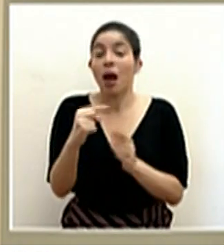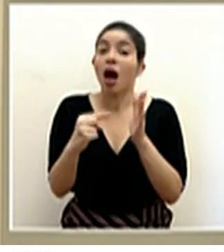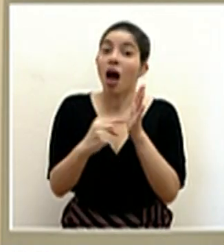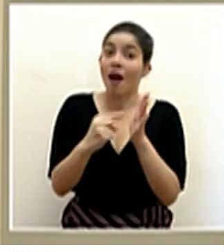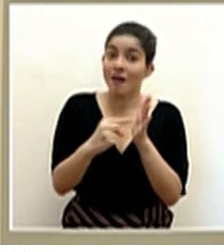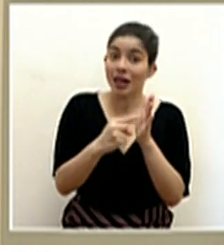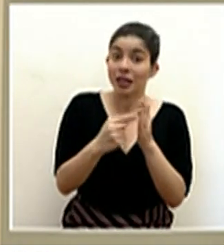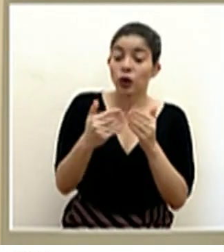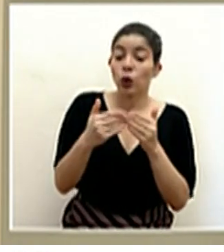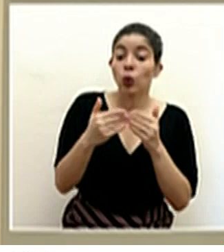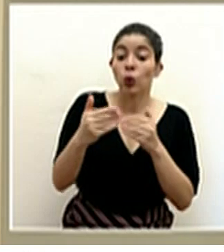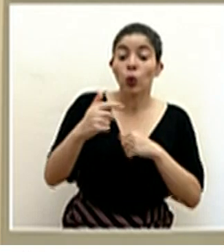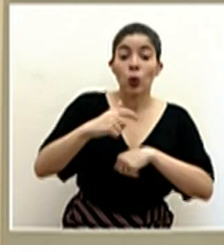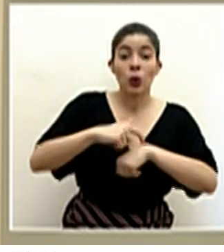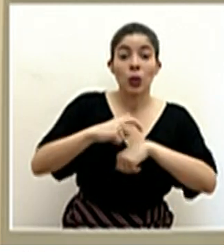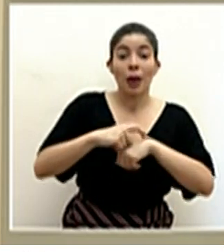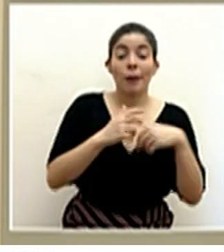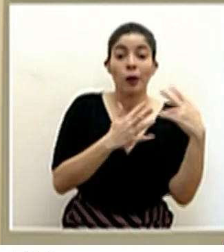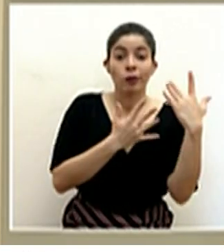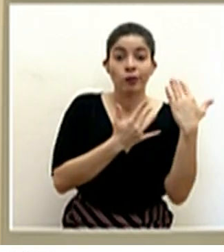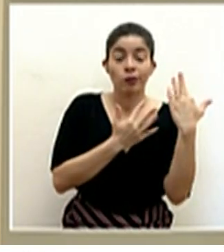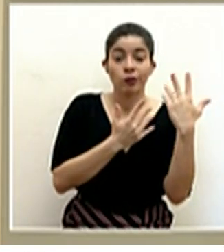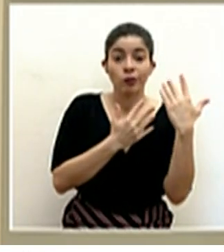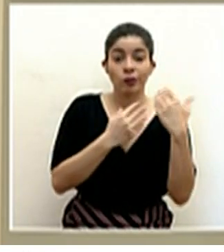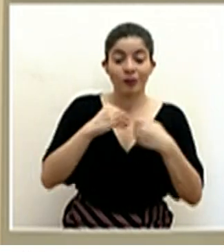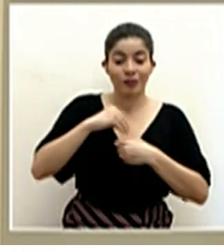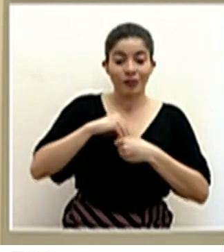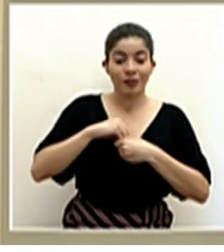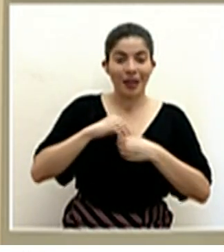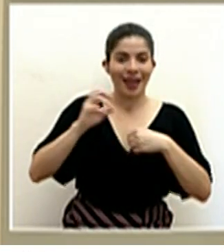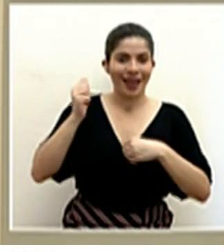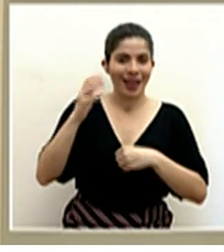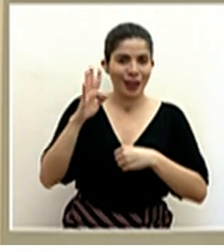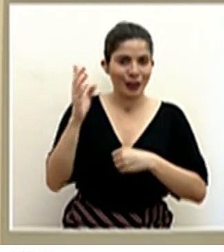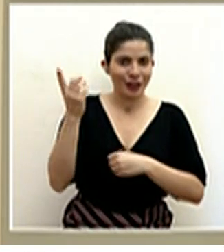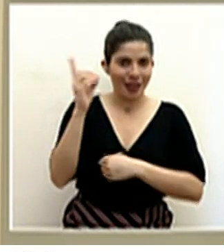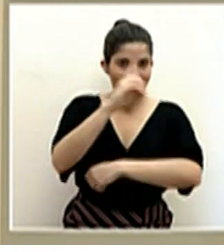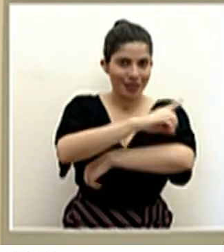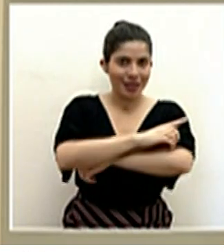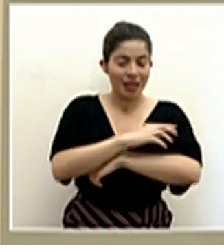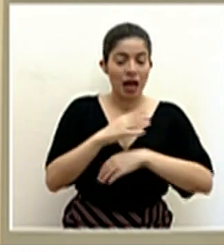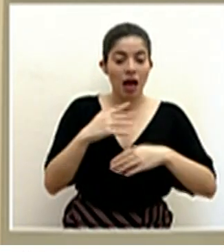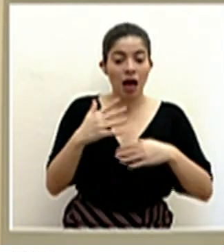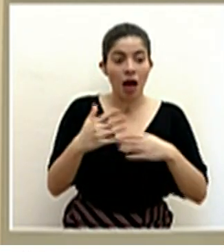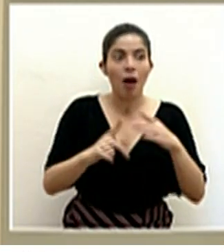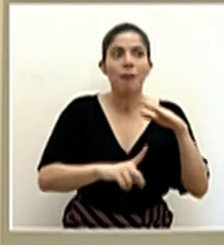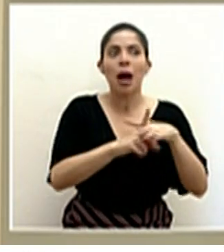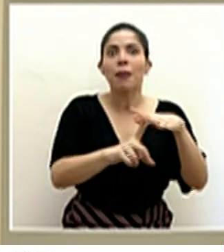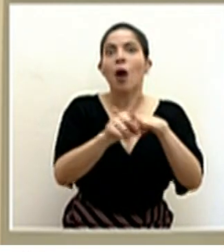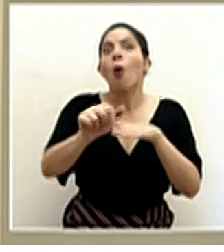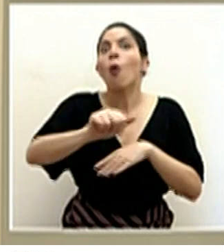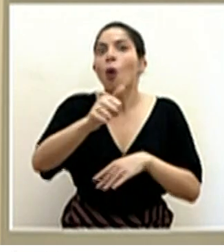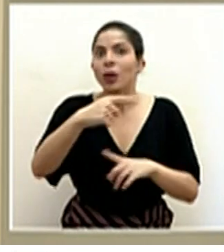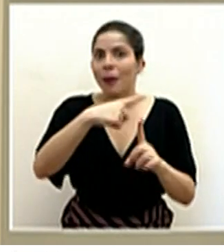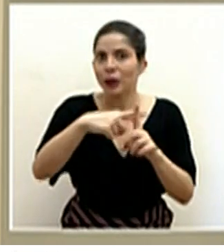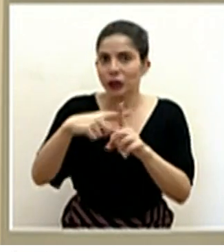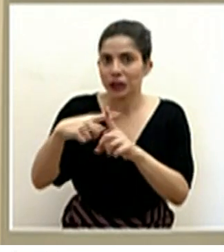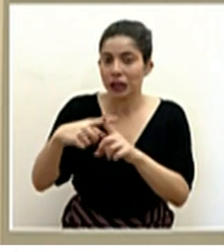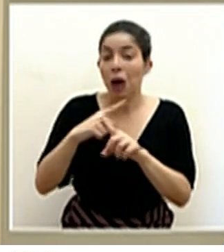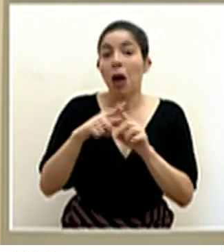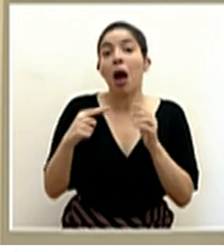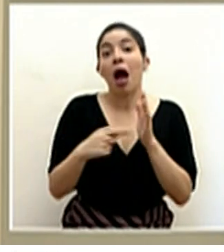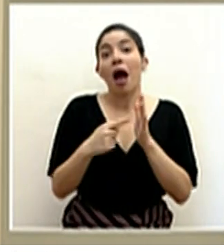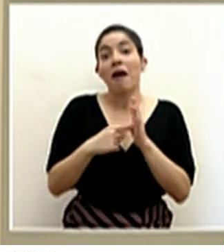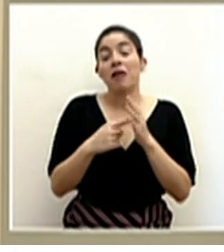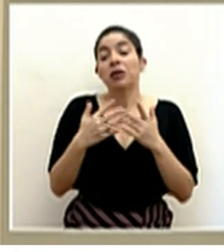casos, durante el periodo máximo de incubación, que serían los 14 días, surgen casos positivos. En otros casos, pues, logran